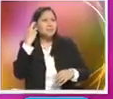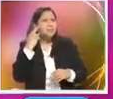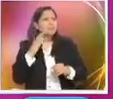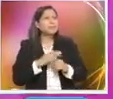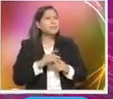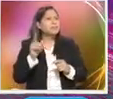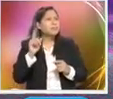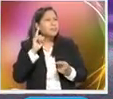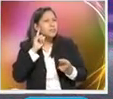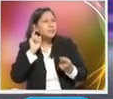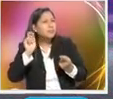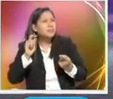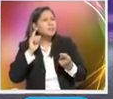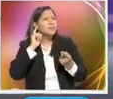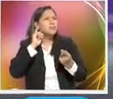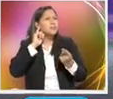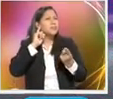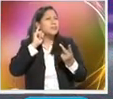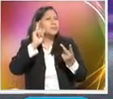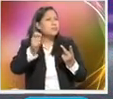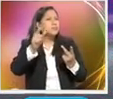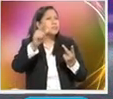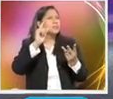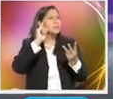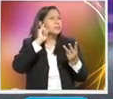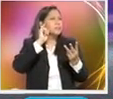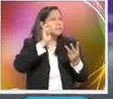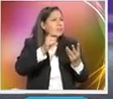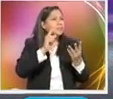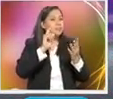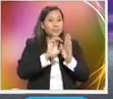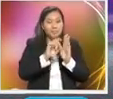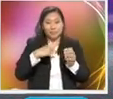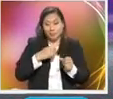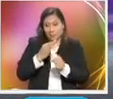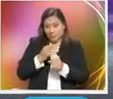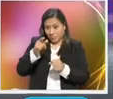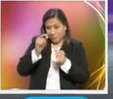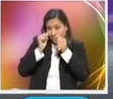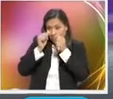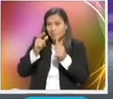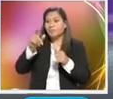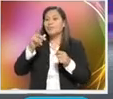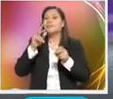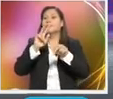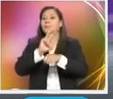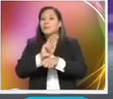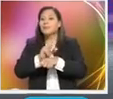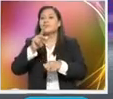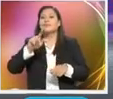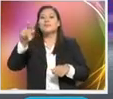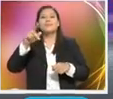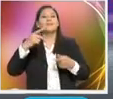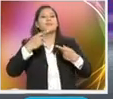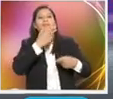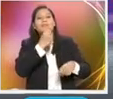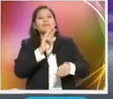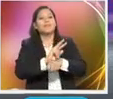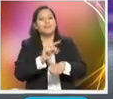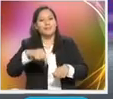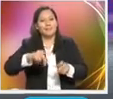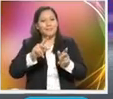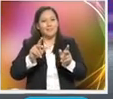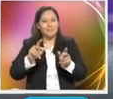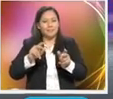seleccionando poco a poco lo que nos interesa. Yo en este caso te estoy oyendo a ti, estoy pendiente de mi floor manager y todo, ¿no? Pero en